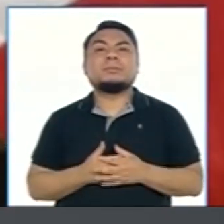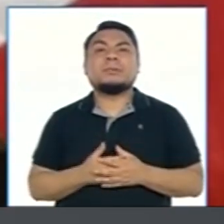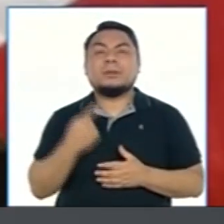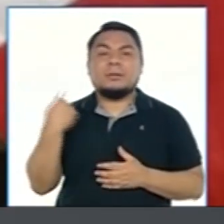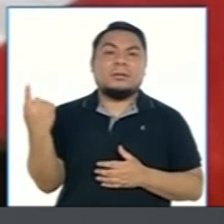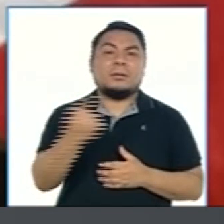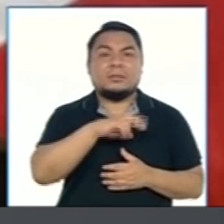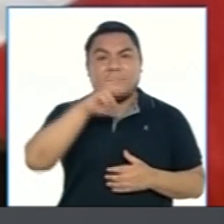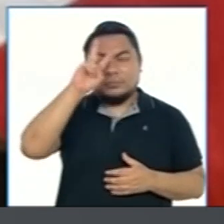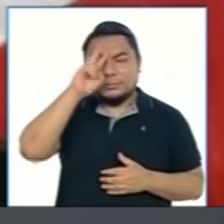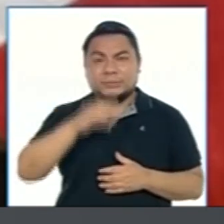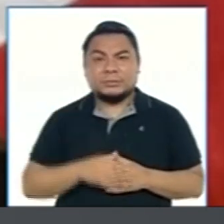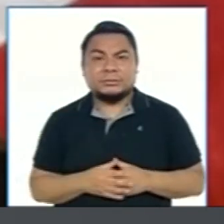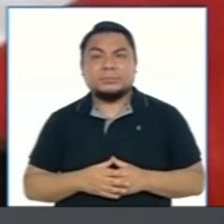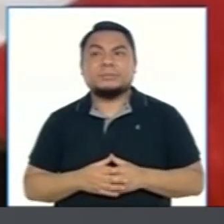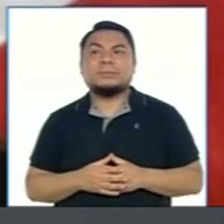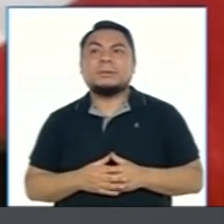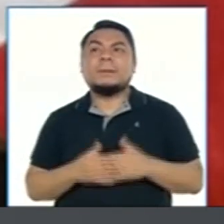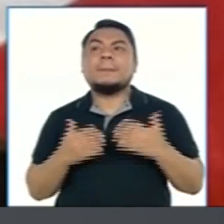el país,